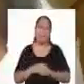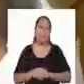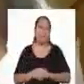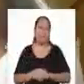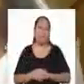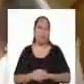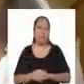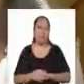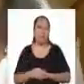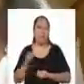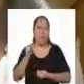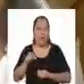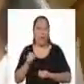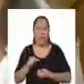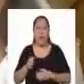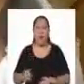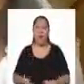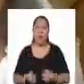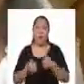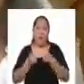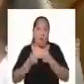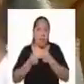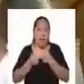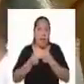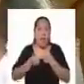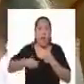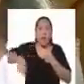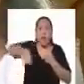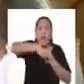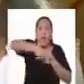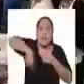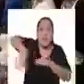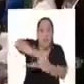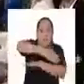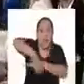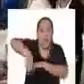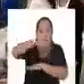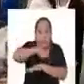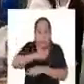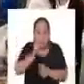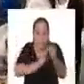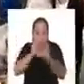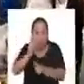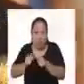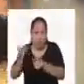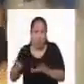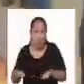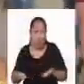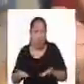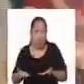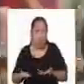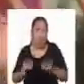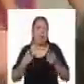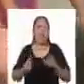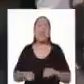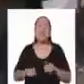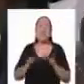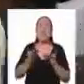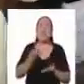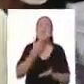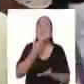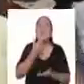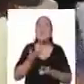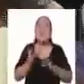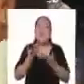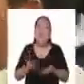Hay una vida en nuestras calles que no podría darse sin los ambulantes, ¿no?